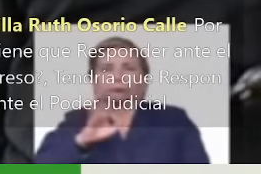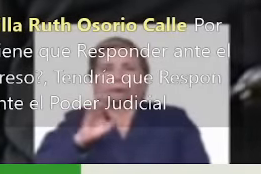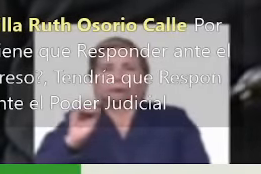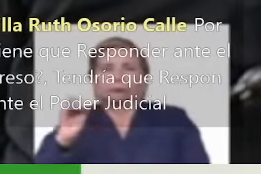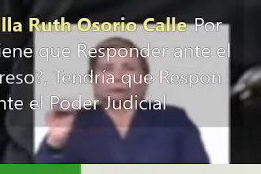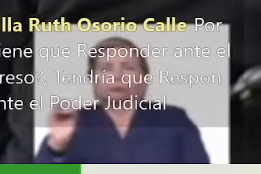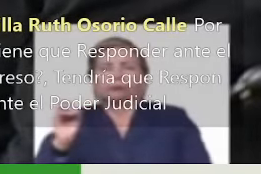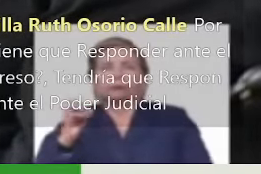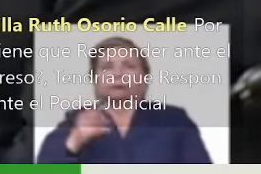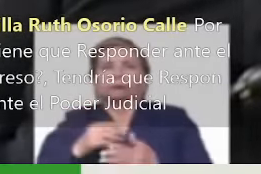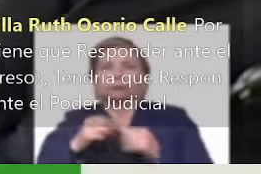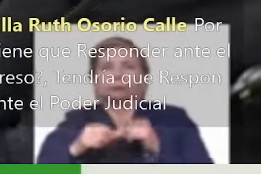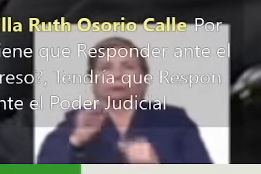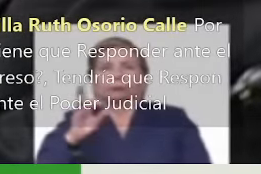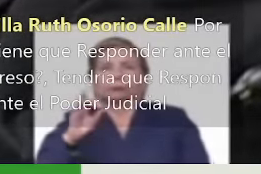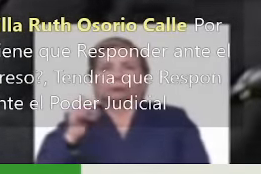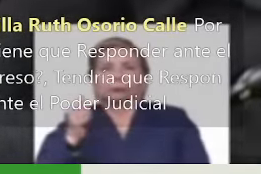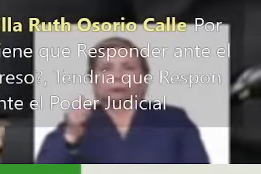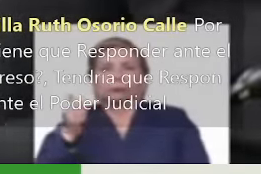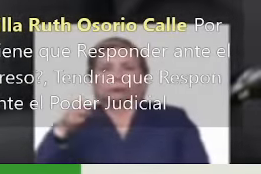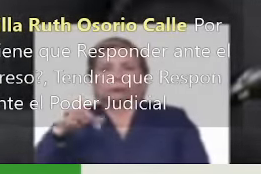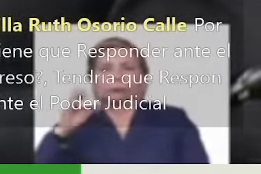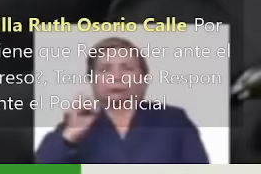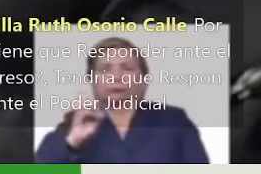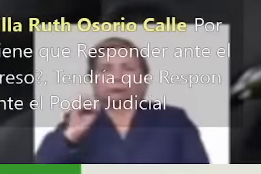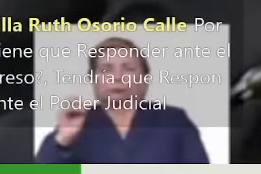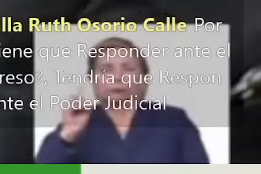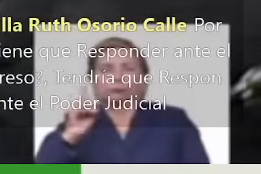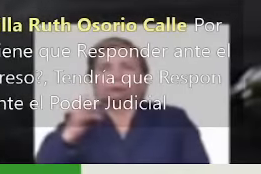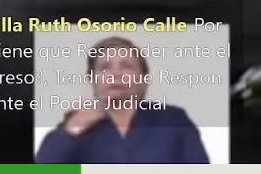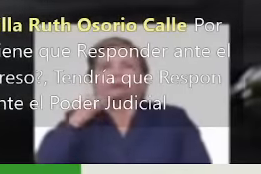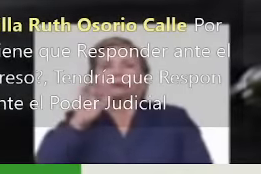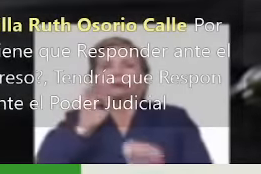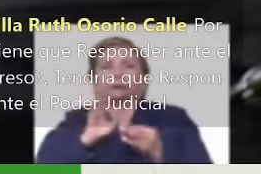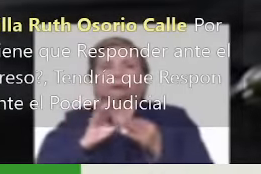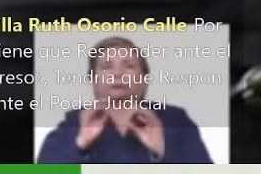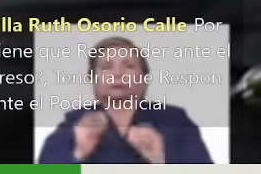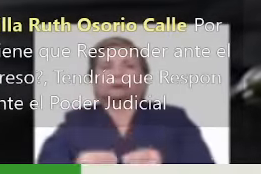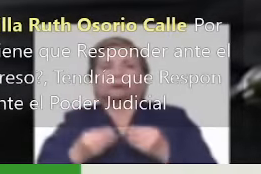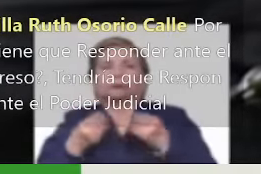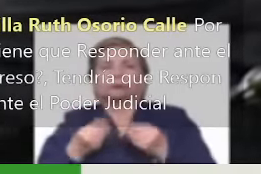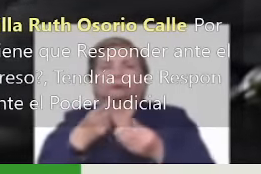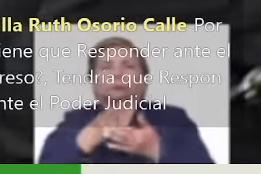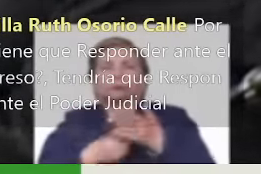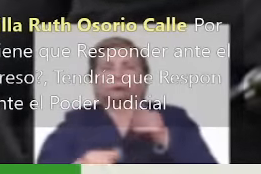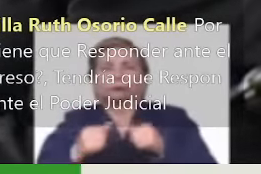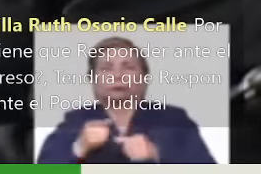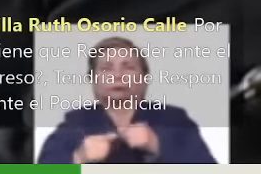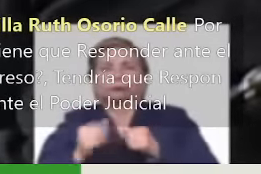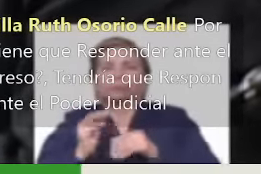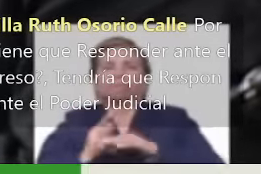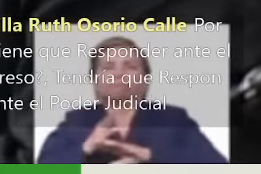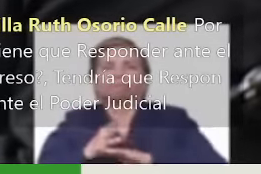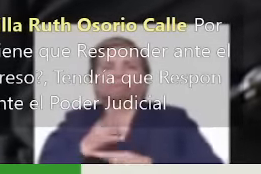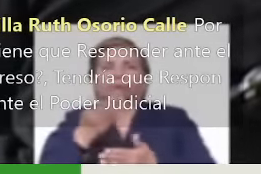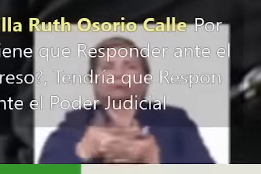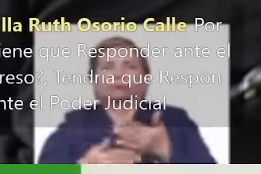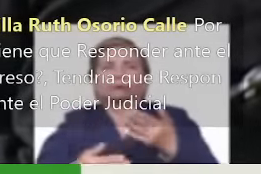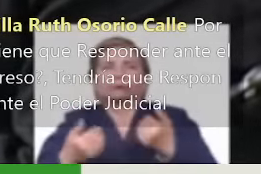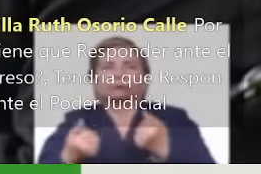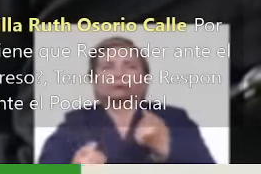B737-500, matrícula FAP 001. Precise cómo, en qué fecha, a través de qué medio